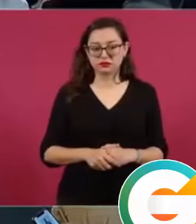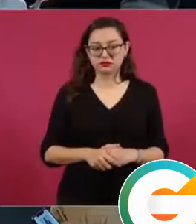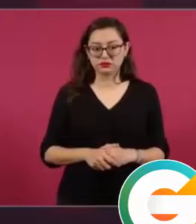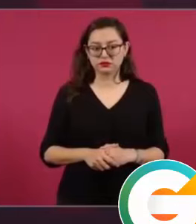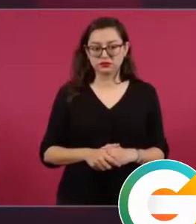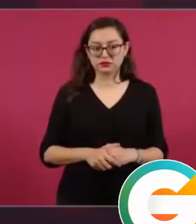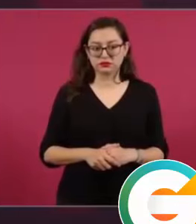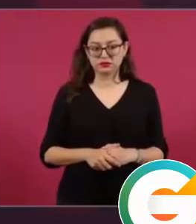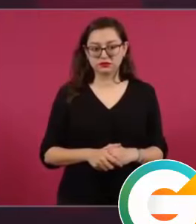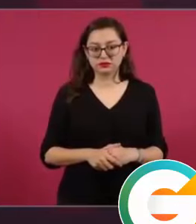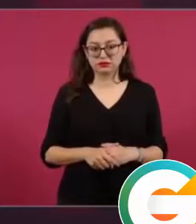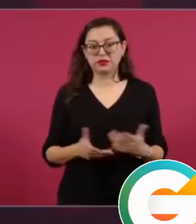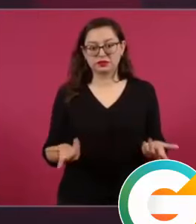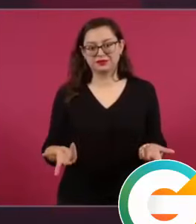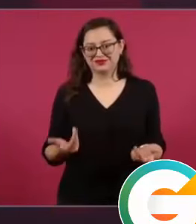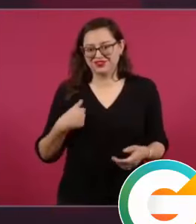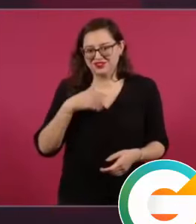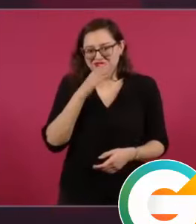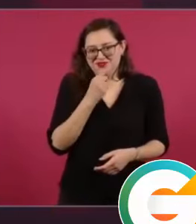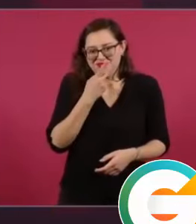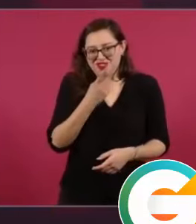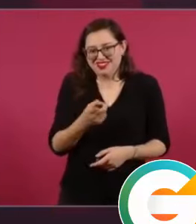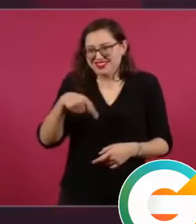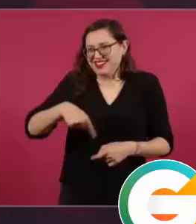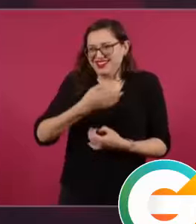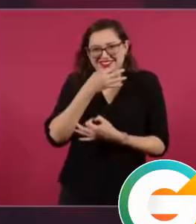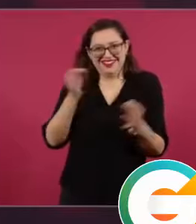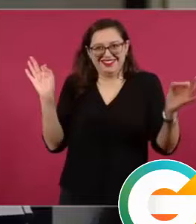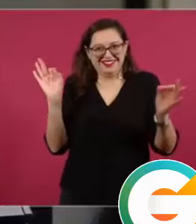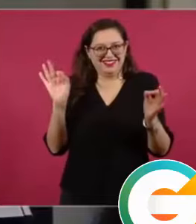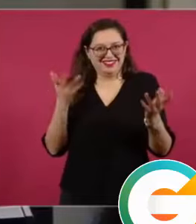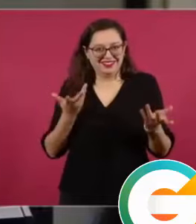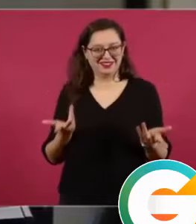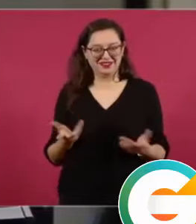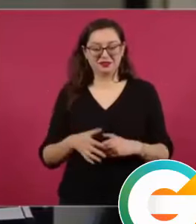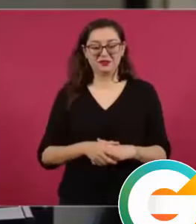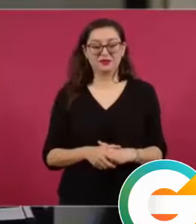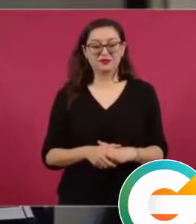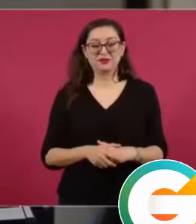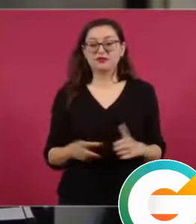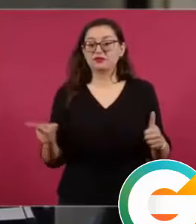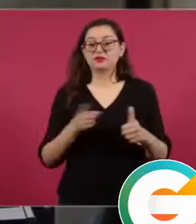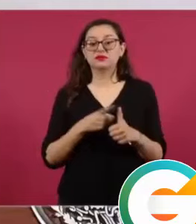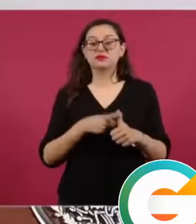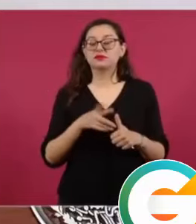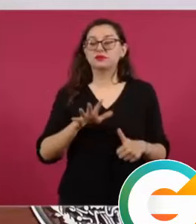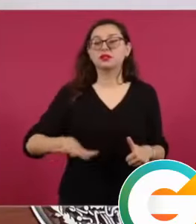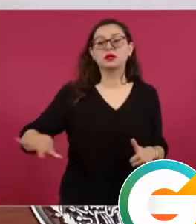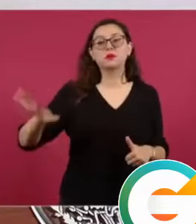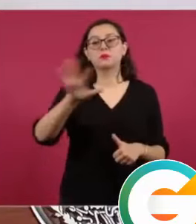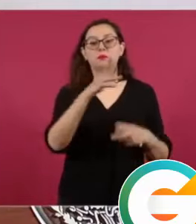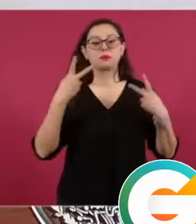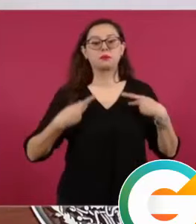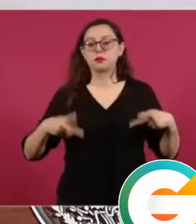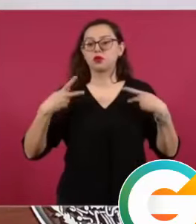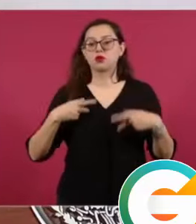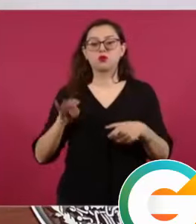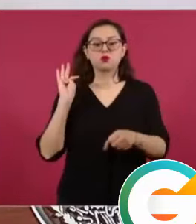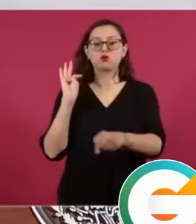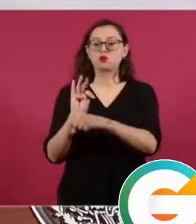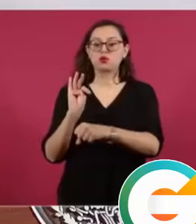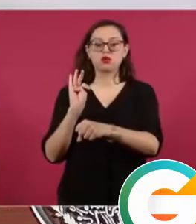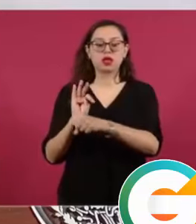que es estratégico, no se puede revelar, pero me refiero a que si... Proteger a la población, proteger a la